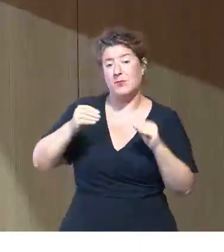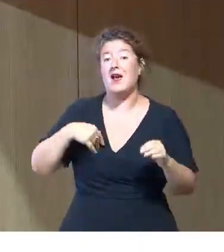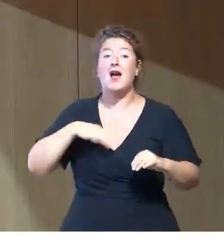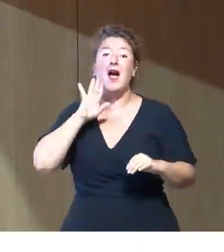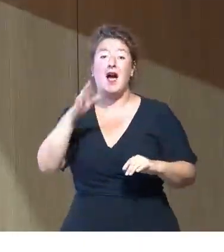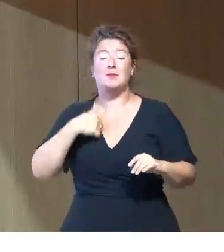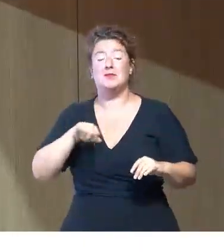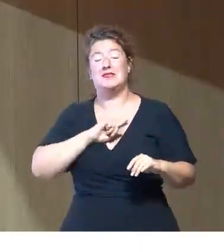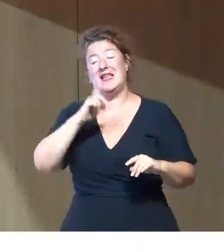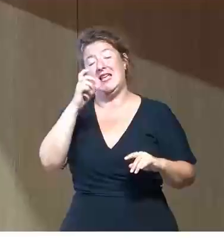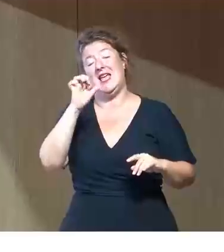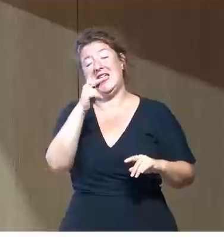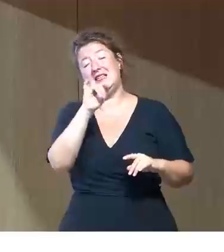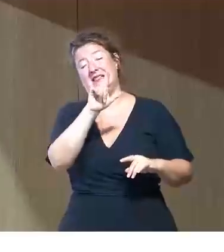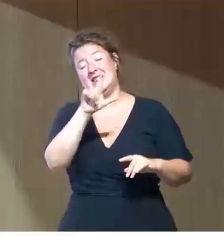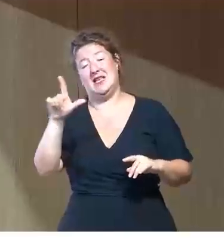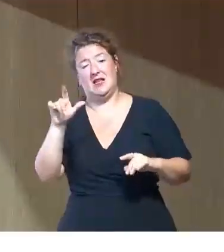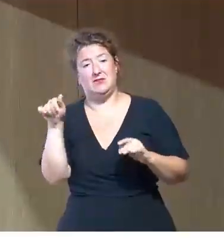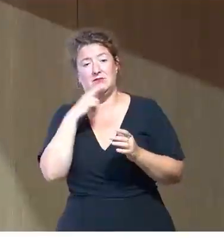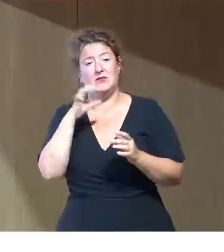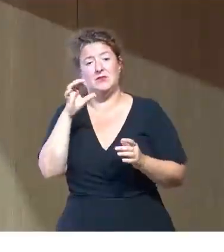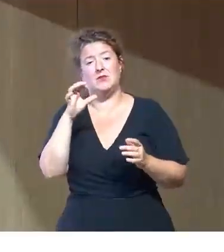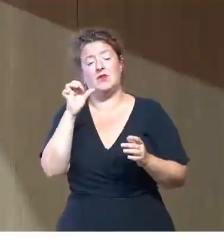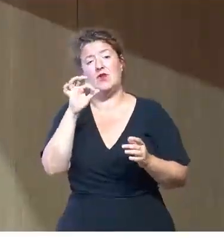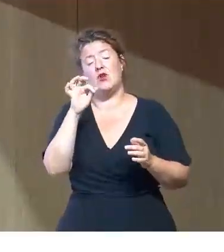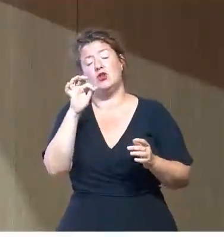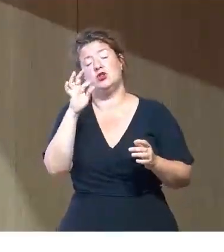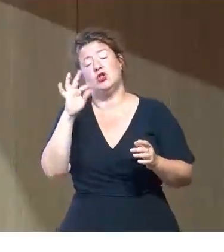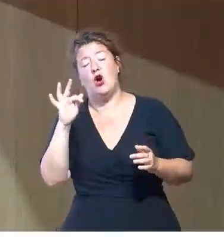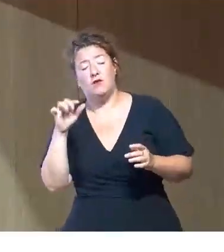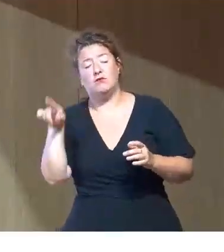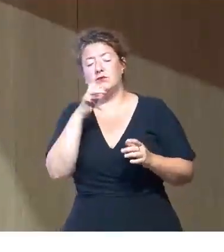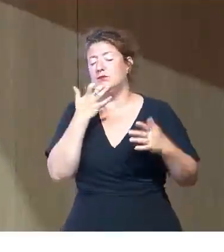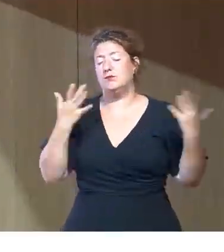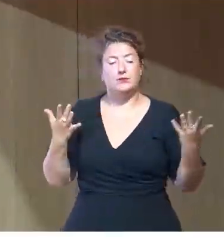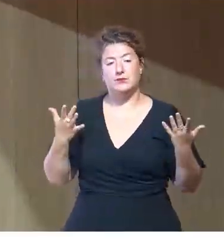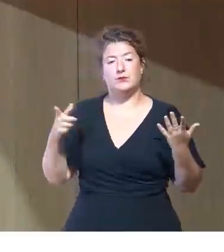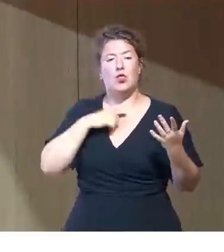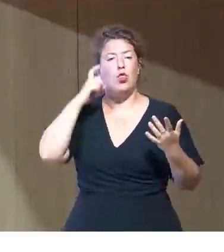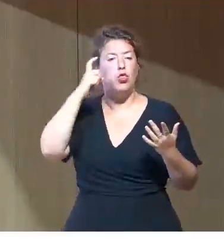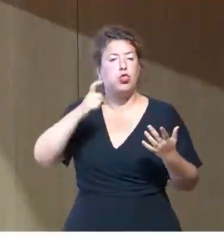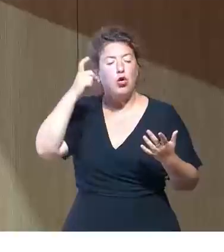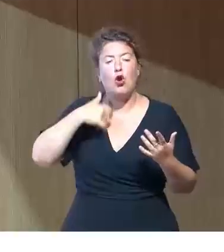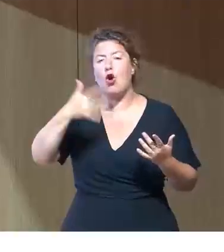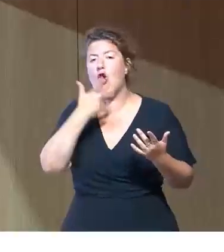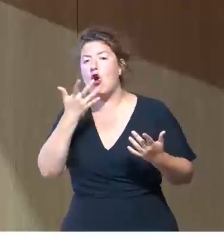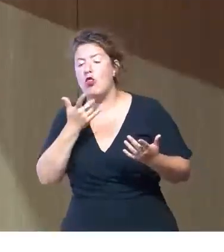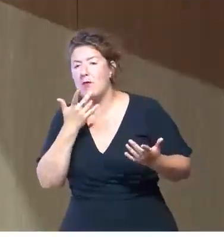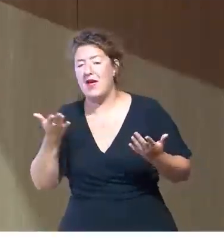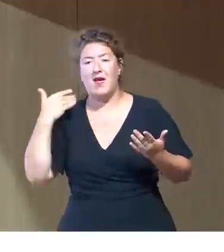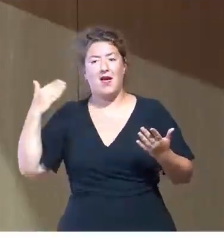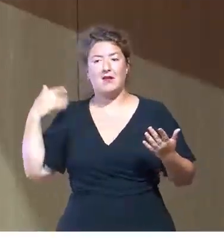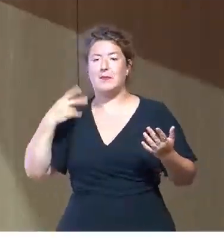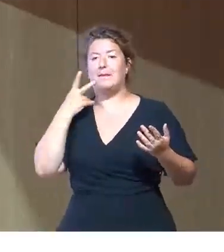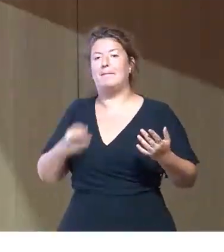son cosas que no nos duran casi no el plazo de durabilidad de los conocimientos que tenemos antes